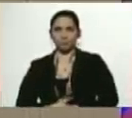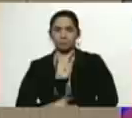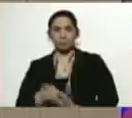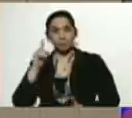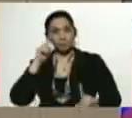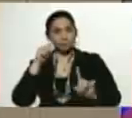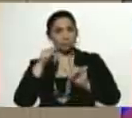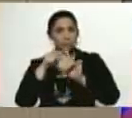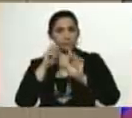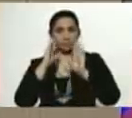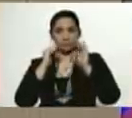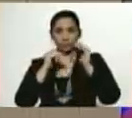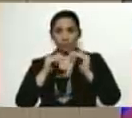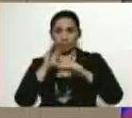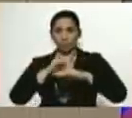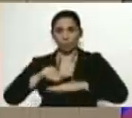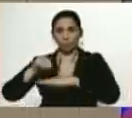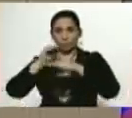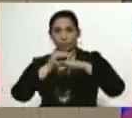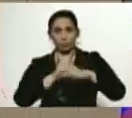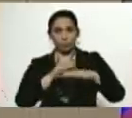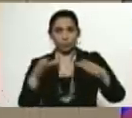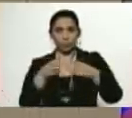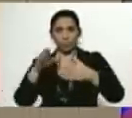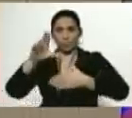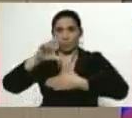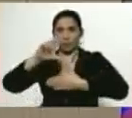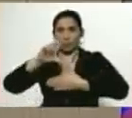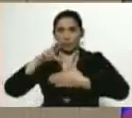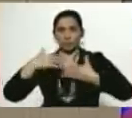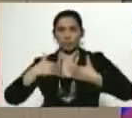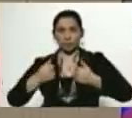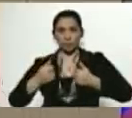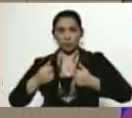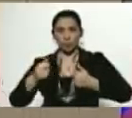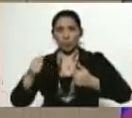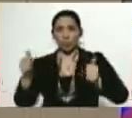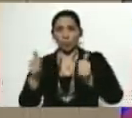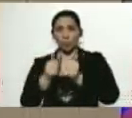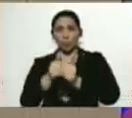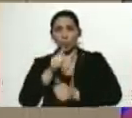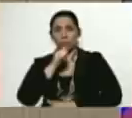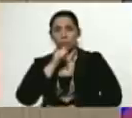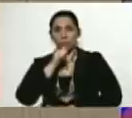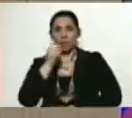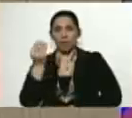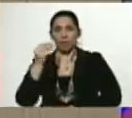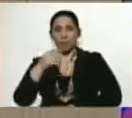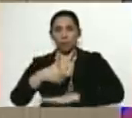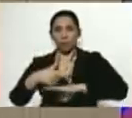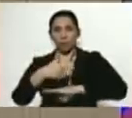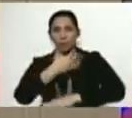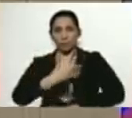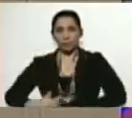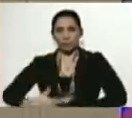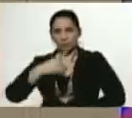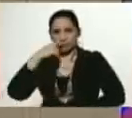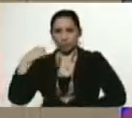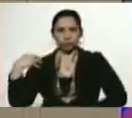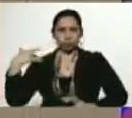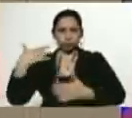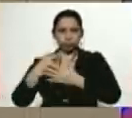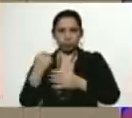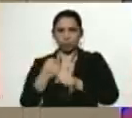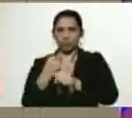marco, atendiendo la convocatoria de la Organización Panamericana de la Salud, con quien además el gobierno del presidente Maduro viene trabajando incluso